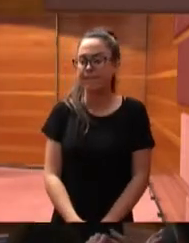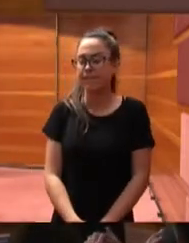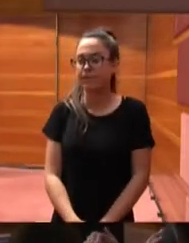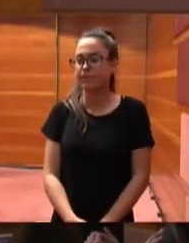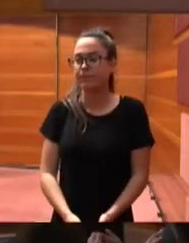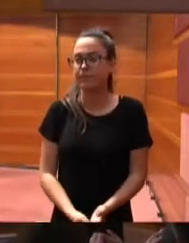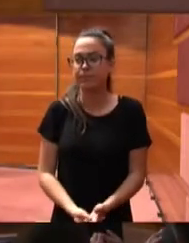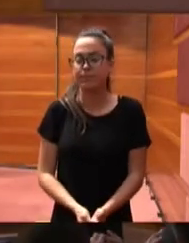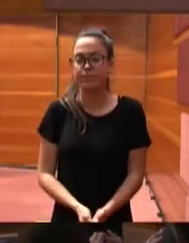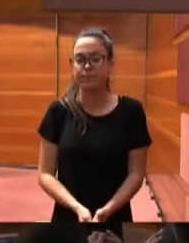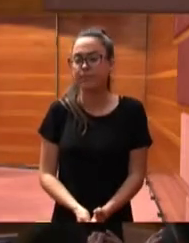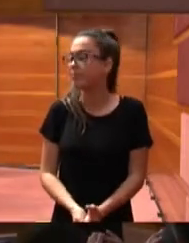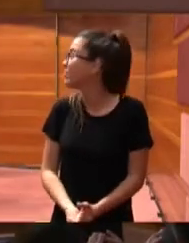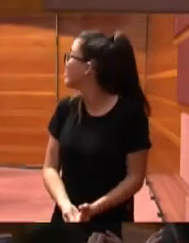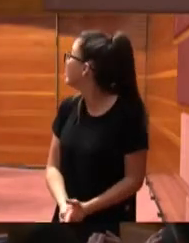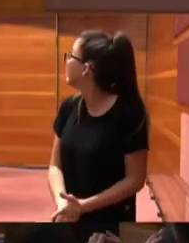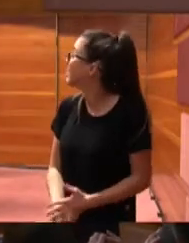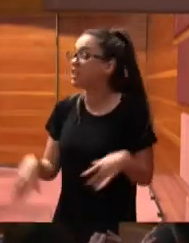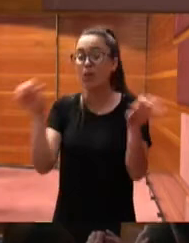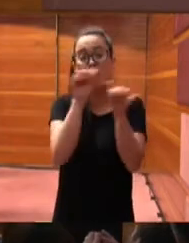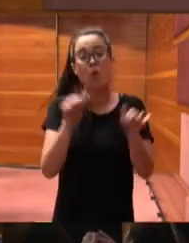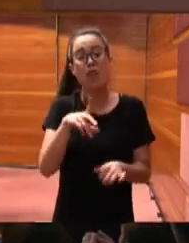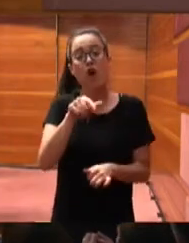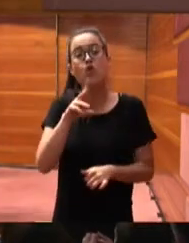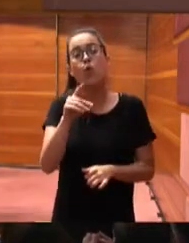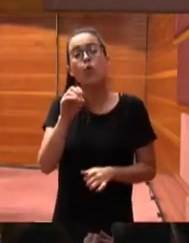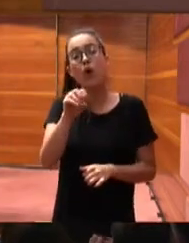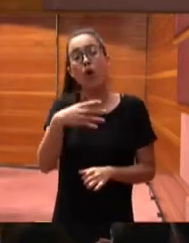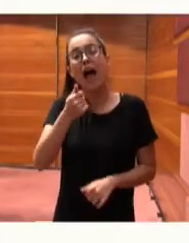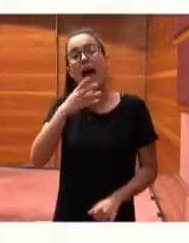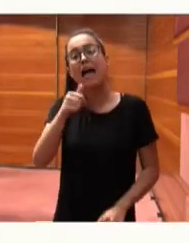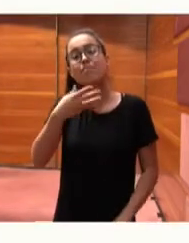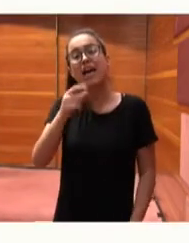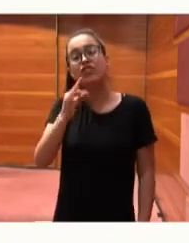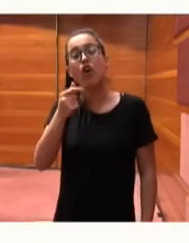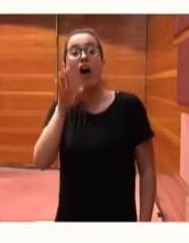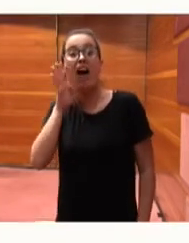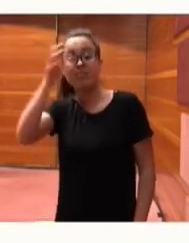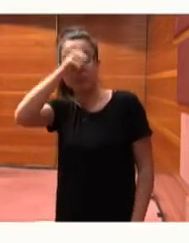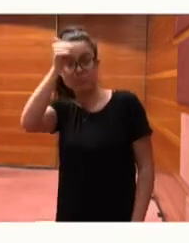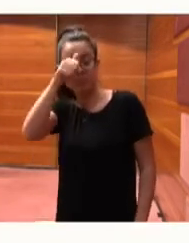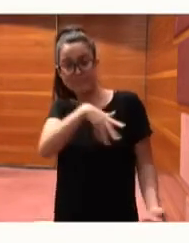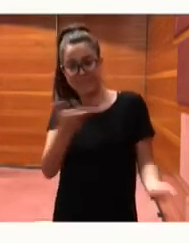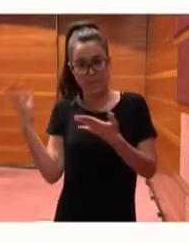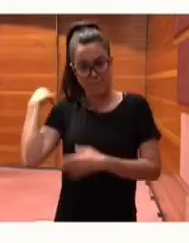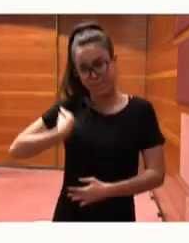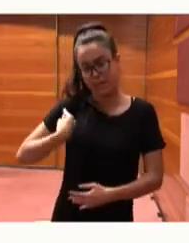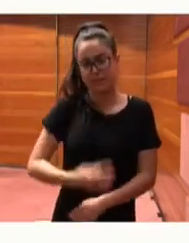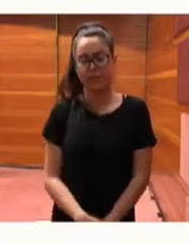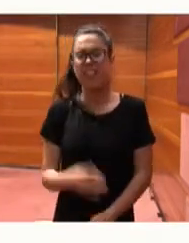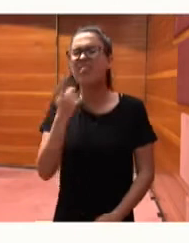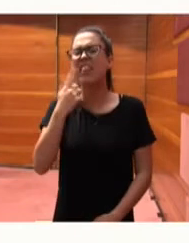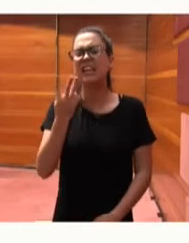Esta slide es del modelo Ludo de Alberto, que él decía que bueno, había tres